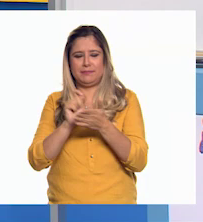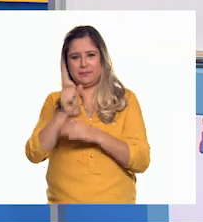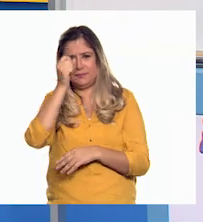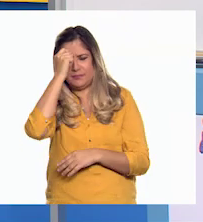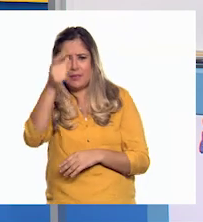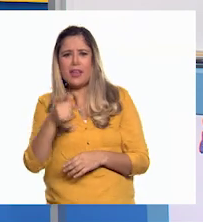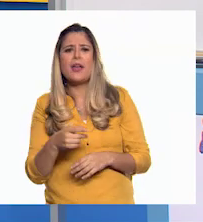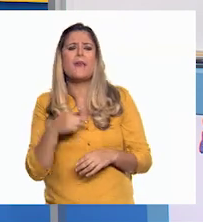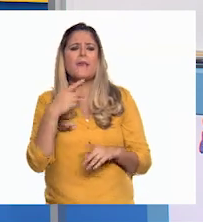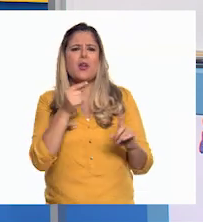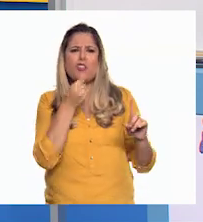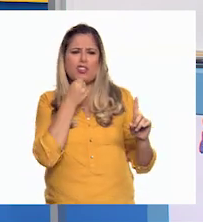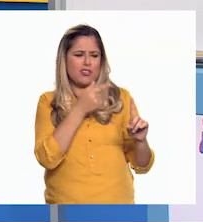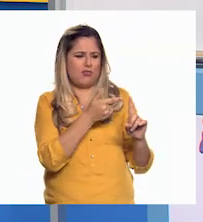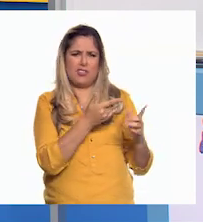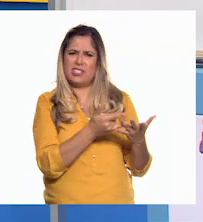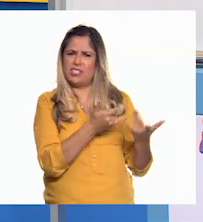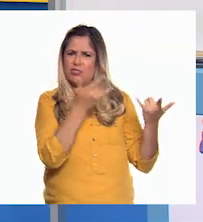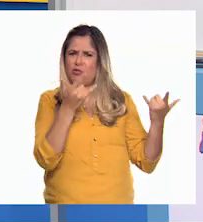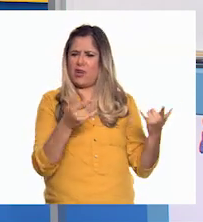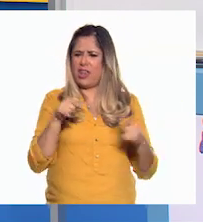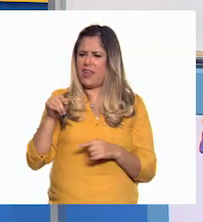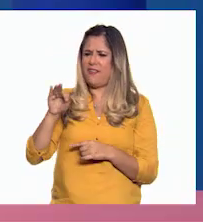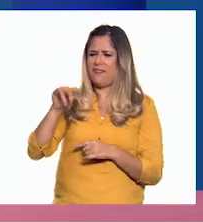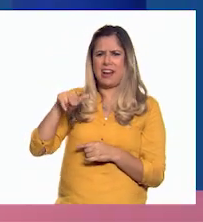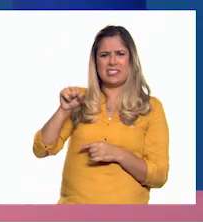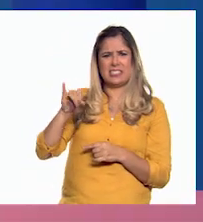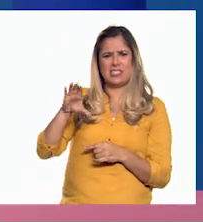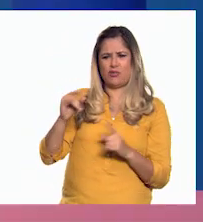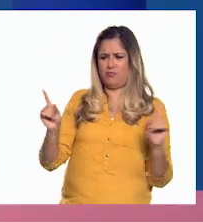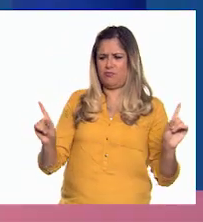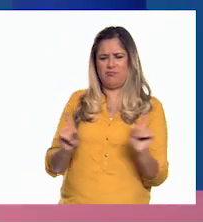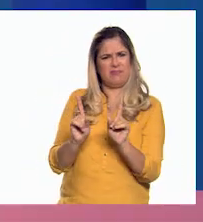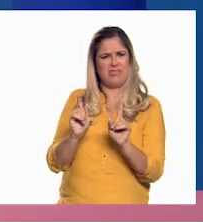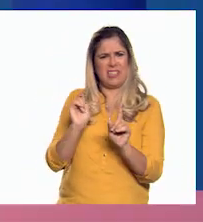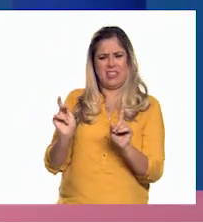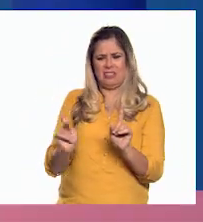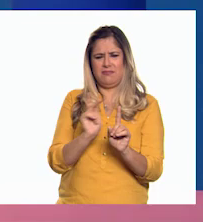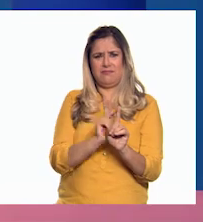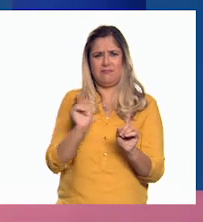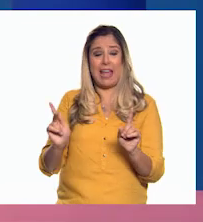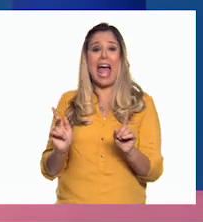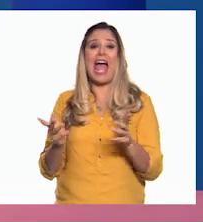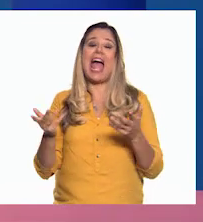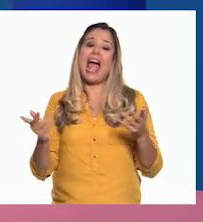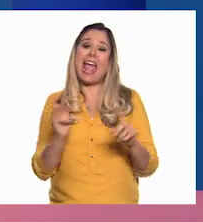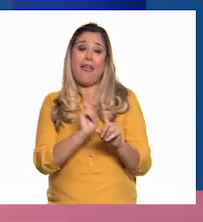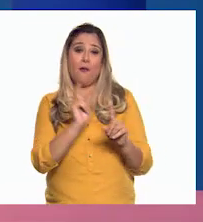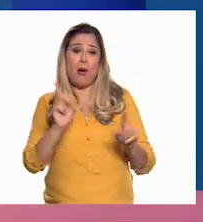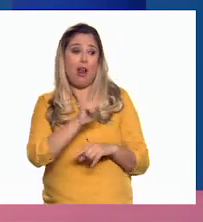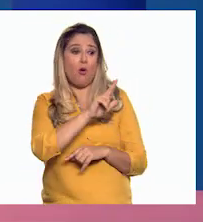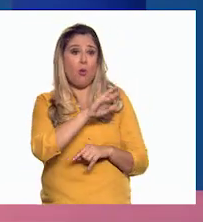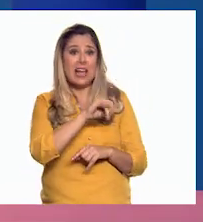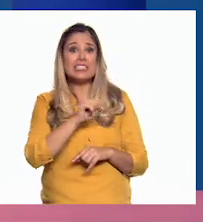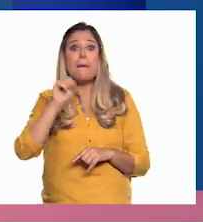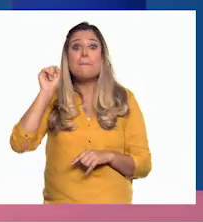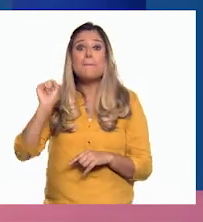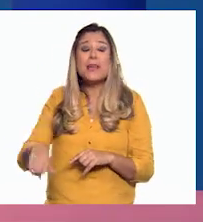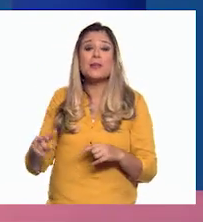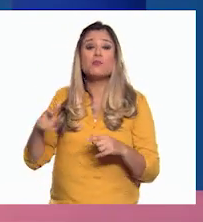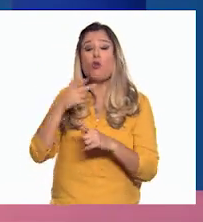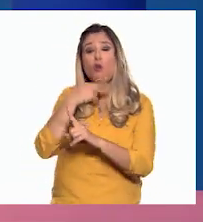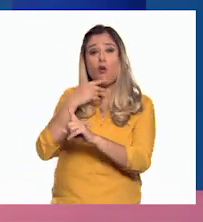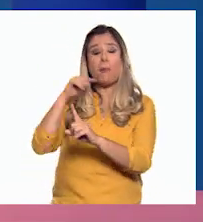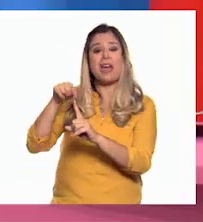el niño de la historia con Francisco Hinojosa? Pues que al igual que Lucas, él también reprobó quinto de